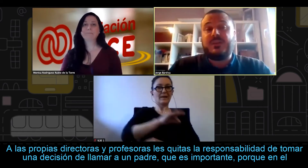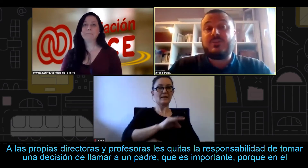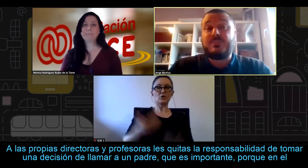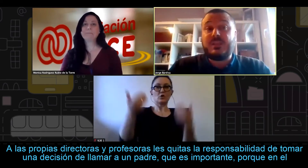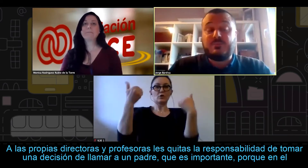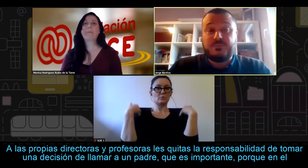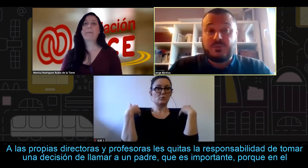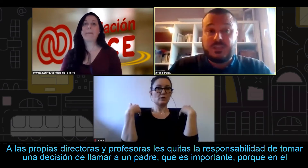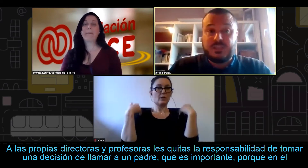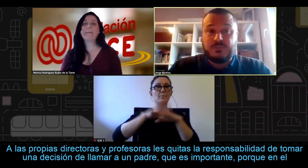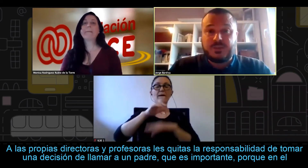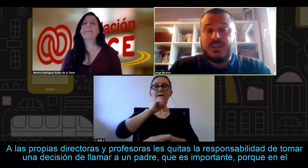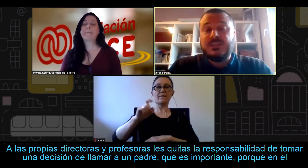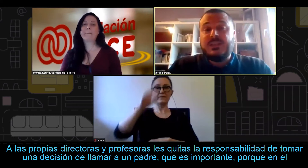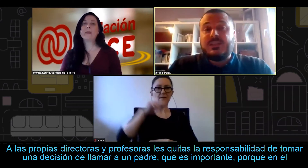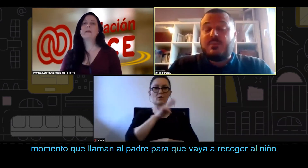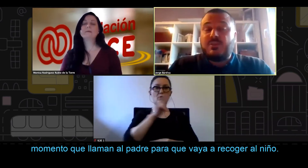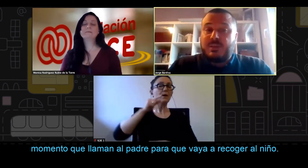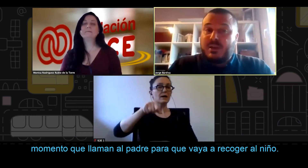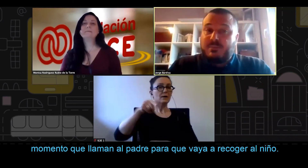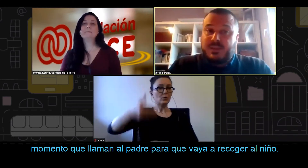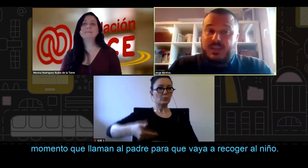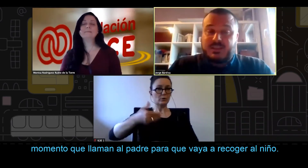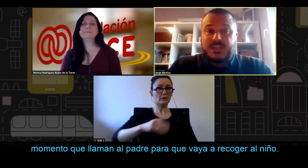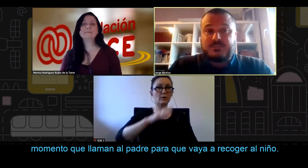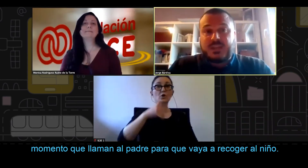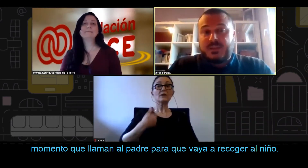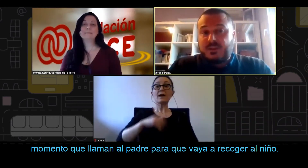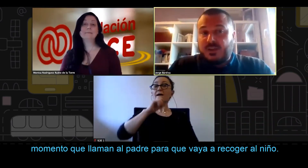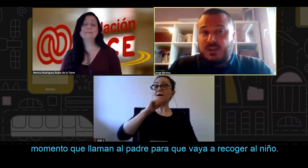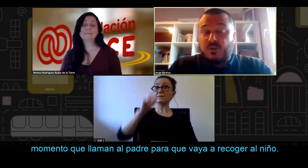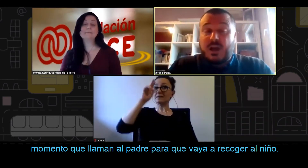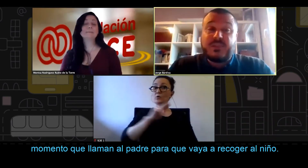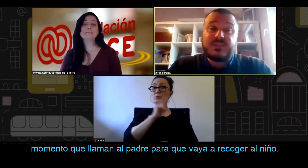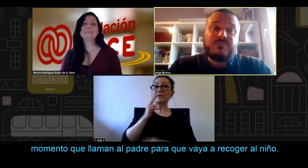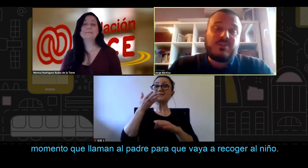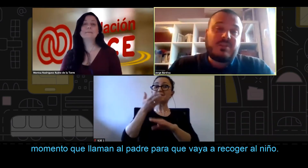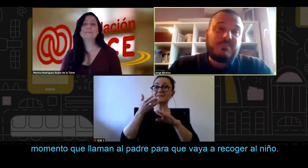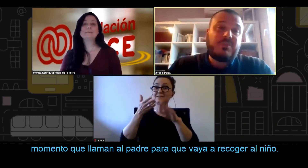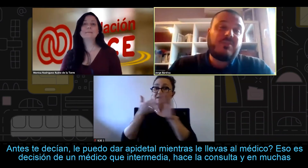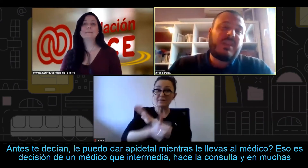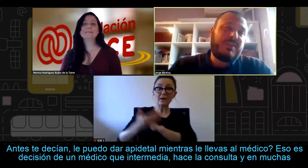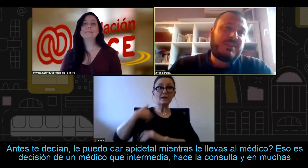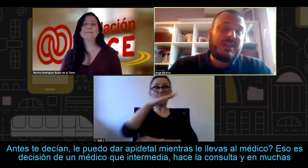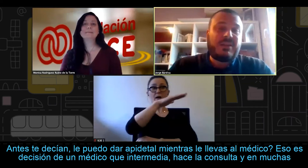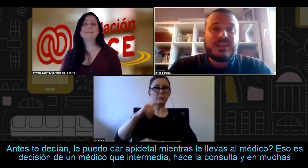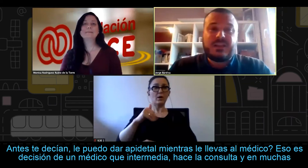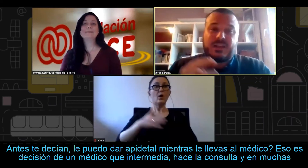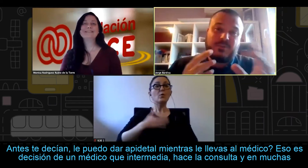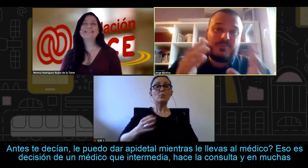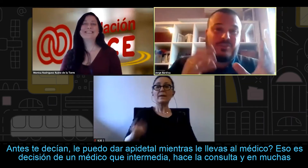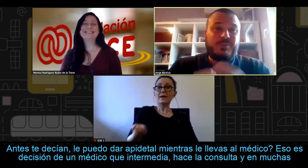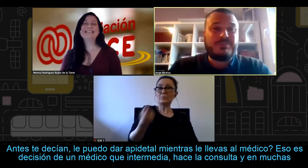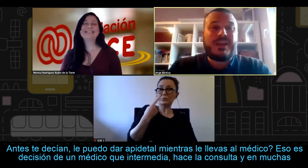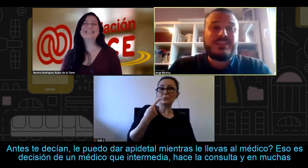padre. Eso es muy importante, ¿no? Porque en el momento que llaman al padre ya saben que es para que vaya a recoger al niño. A veces dicen, bueno, ¿le puedo dar a piretal? Ahora ya han